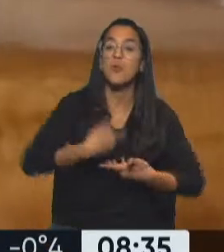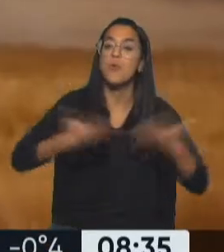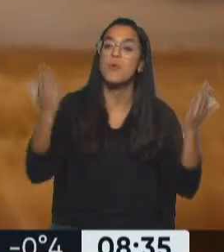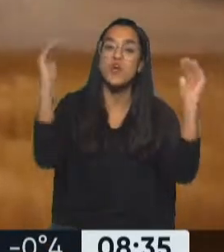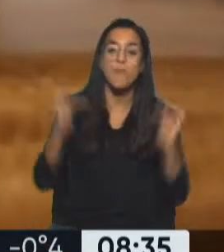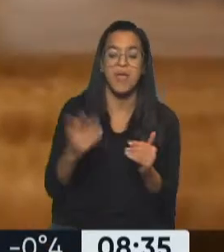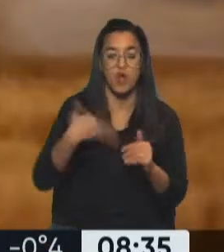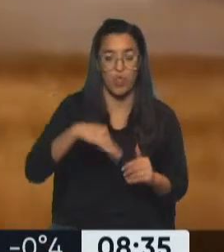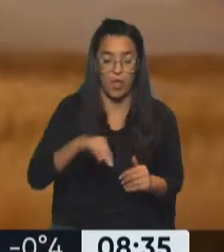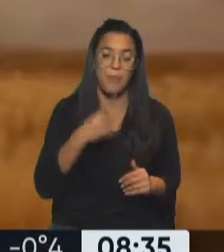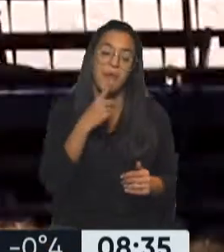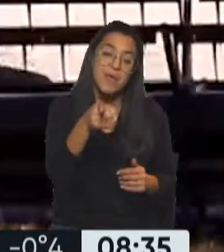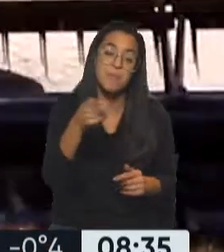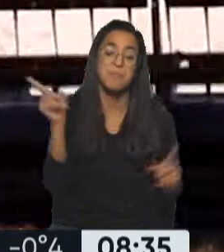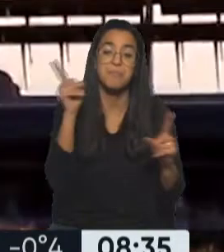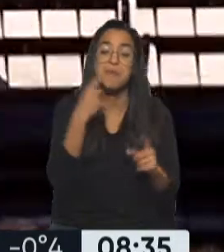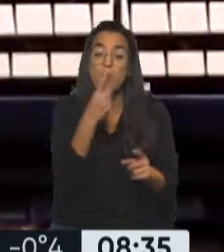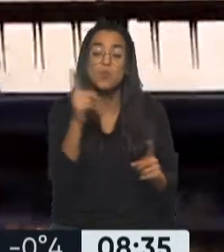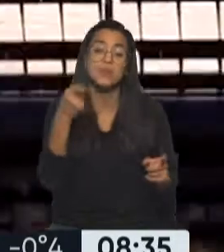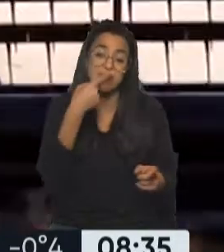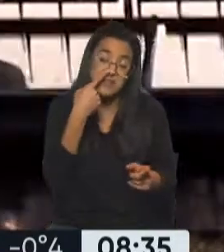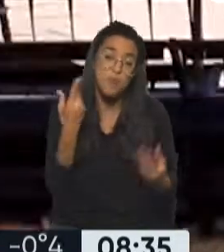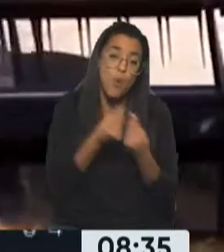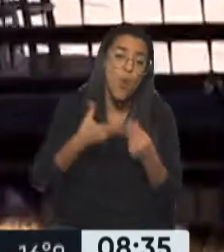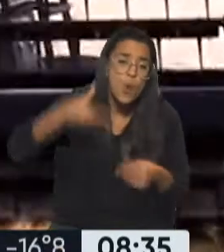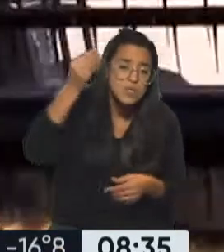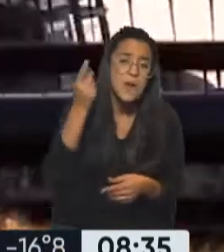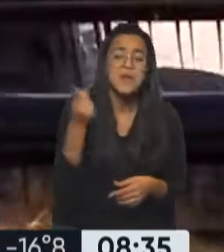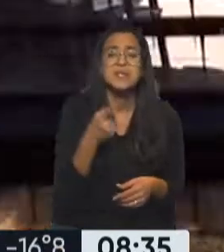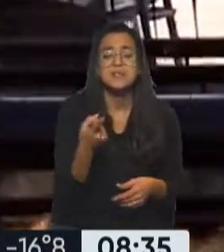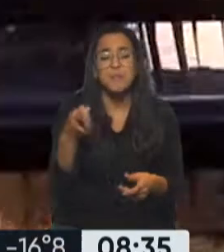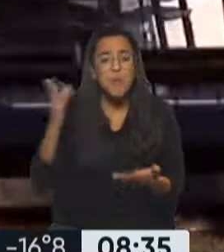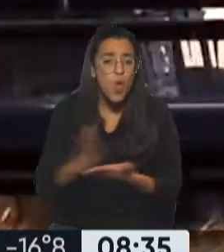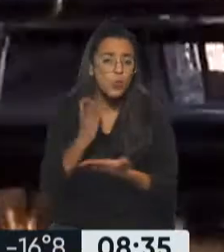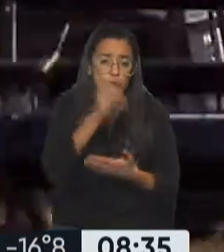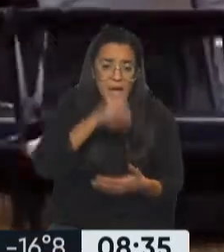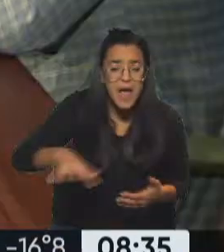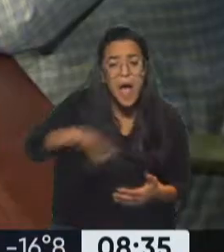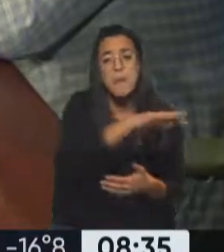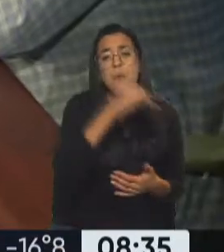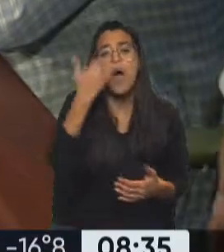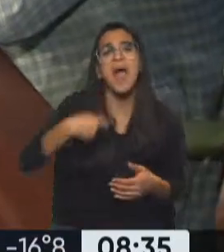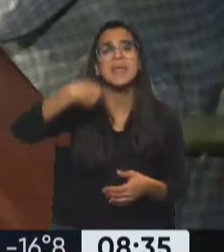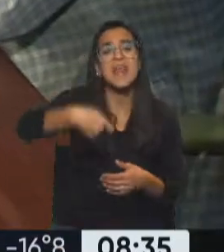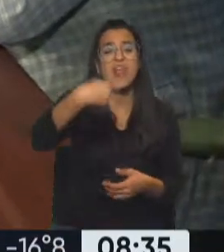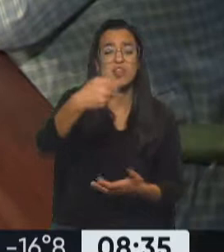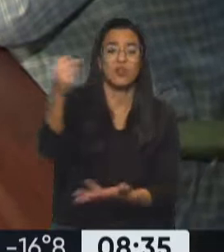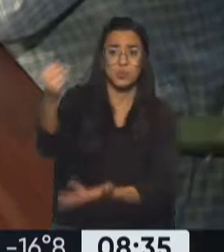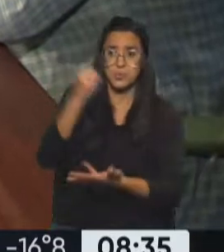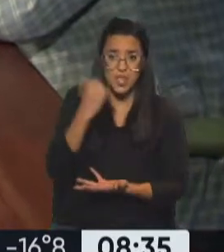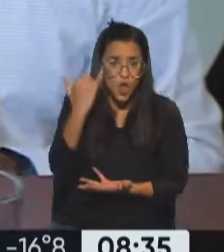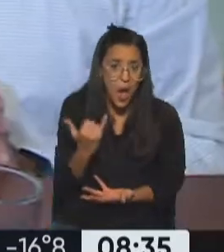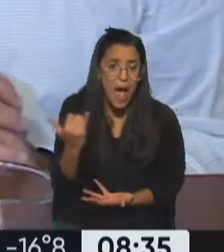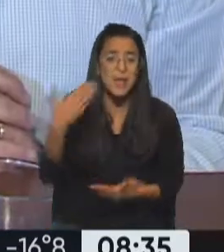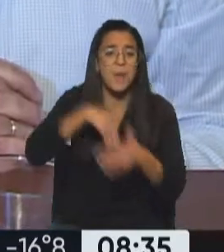ahí aparece una pregunta interesante, porque como sabemos muchas veces, productores agropecuarios reciben créditos subsidiados por parte